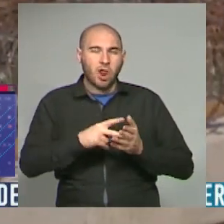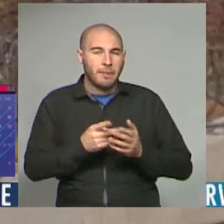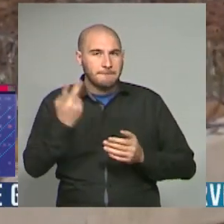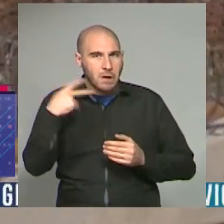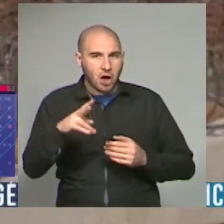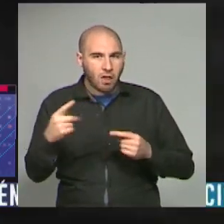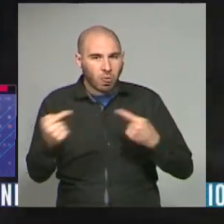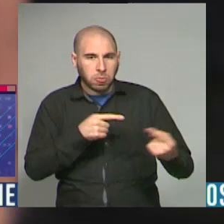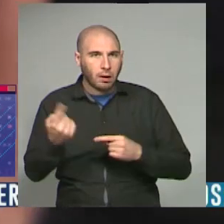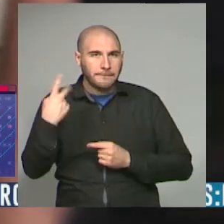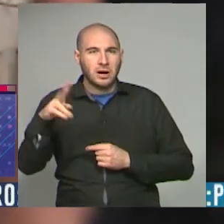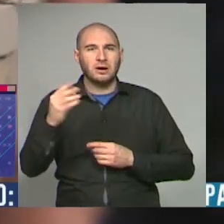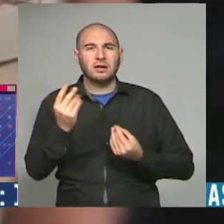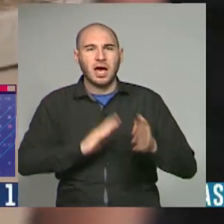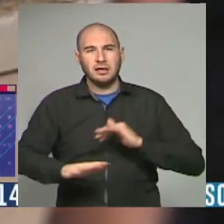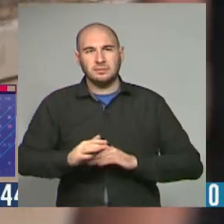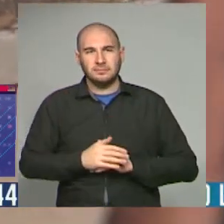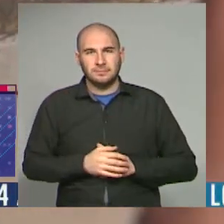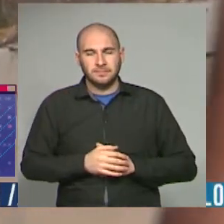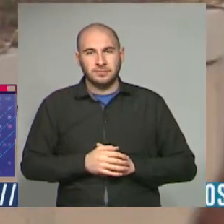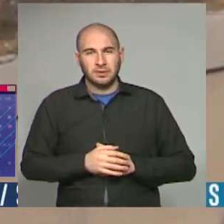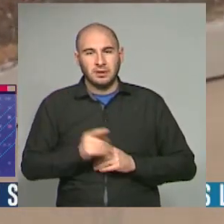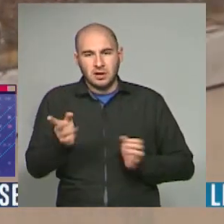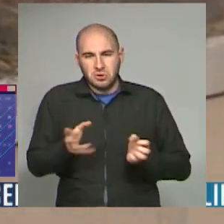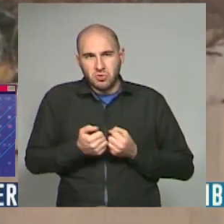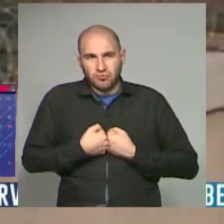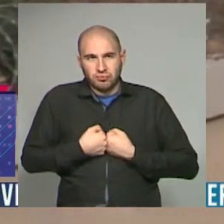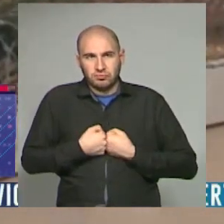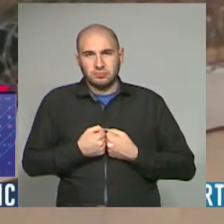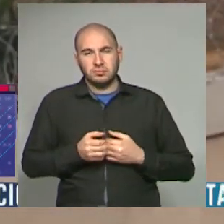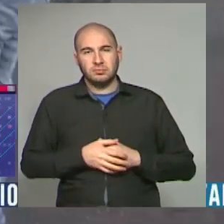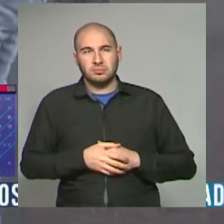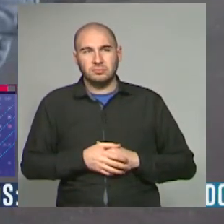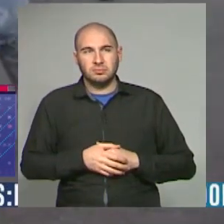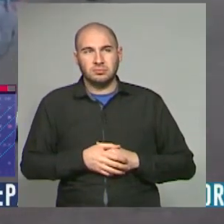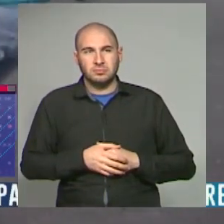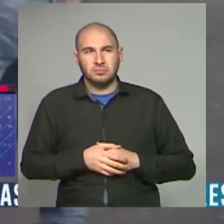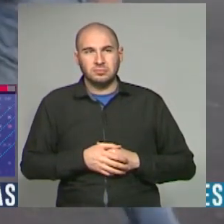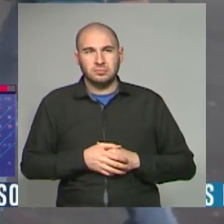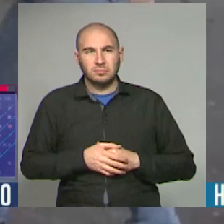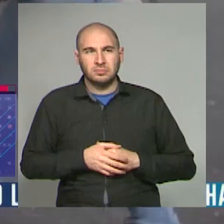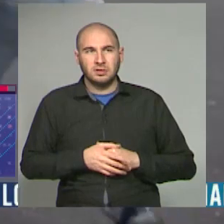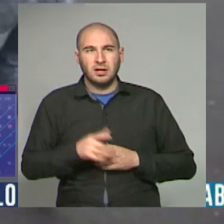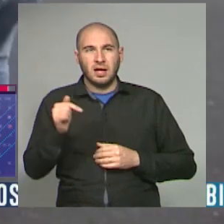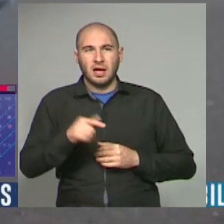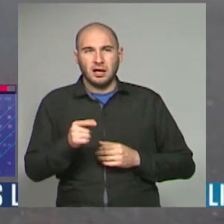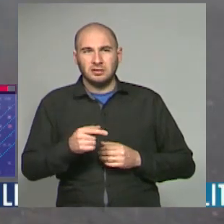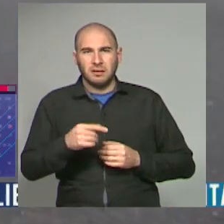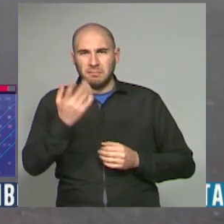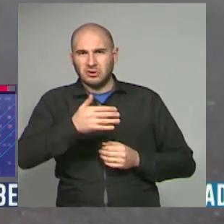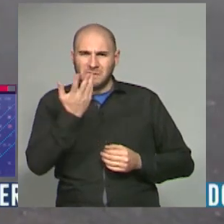el conflicto, lo primero que hacen es aglutinarse, cerrarse y obviamente acrecienta el